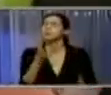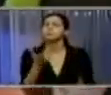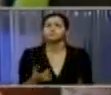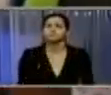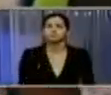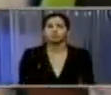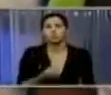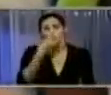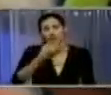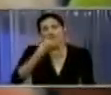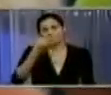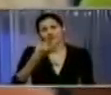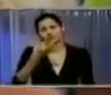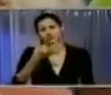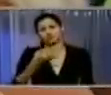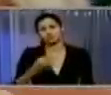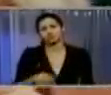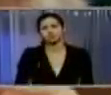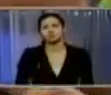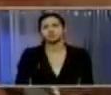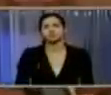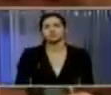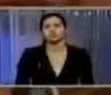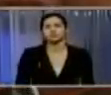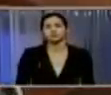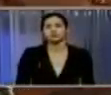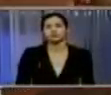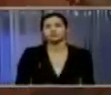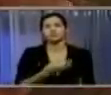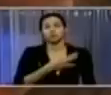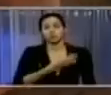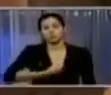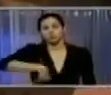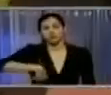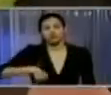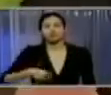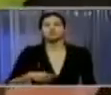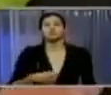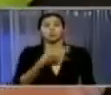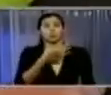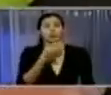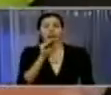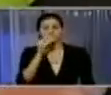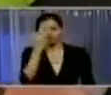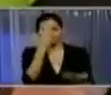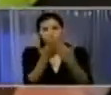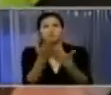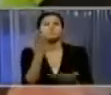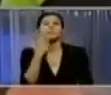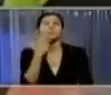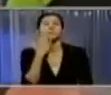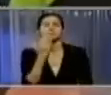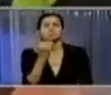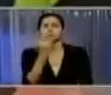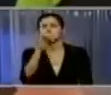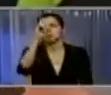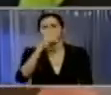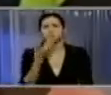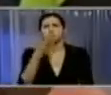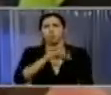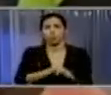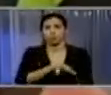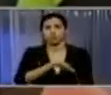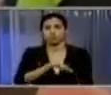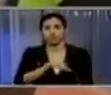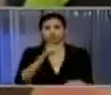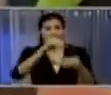Buenas tardes, querido y apreciado presidente. Es un gusto dirigirme a usted. Mi madre apenas va para un año de fallecida y en la data